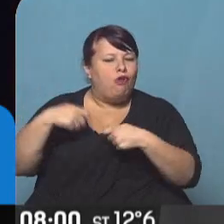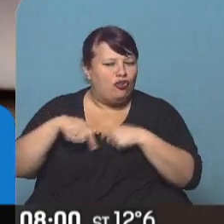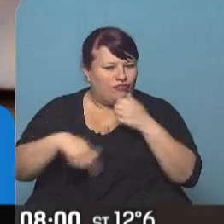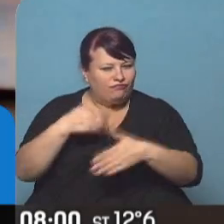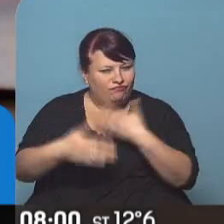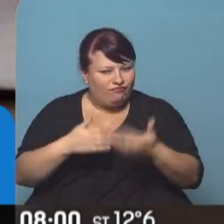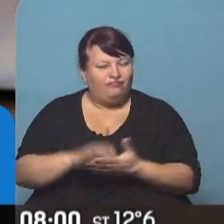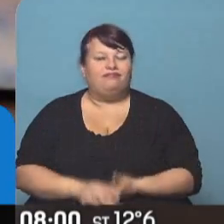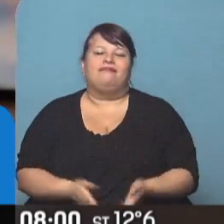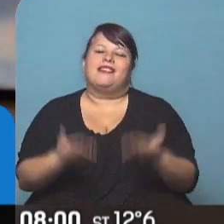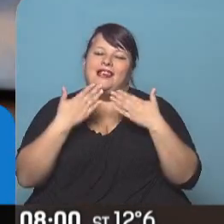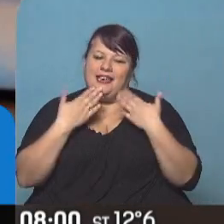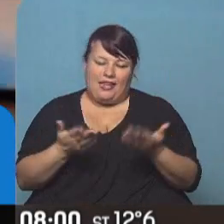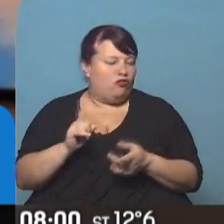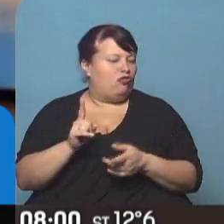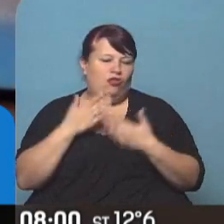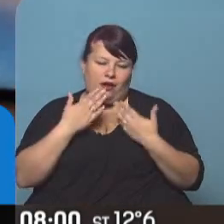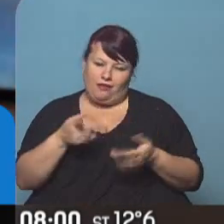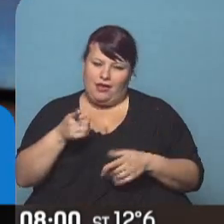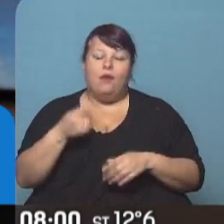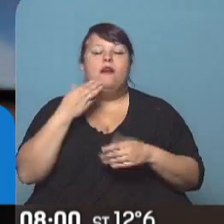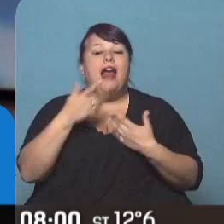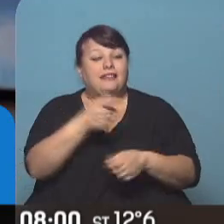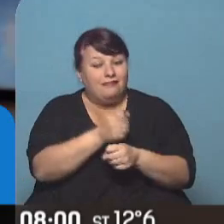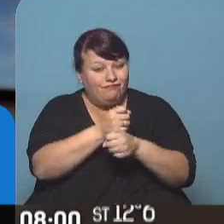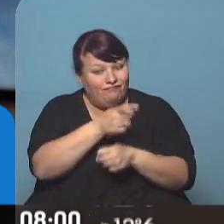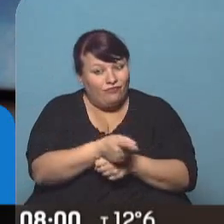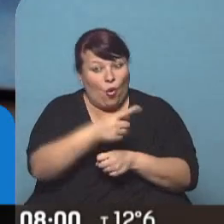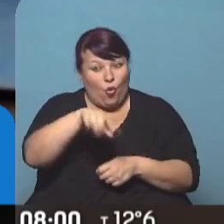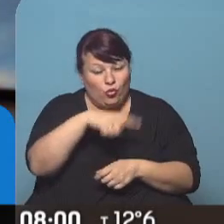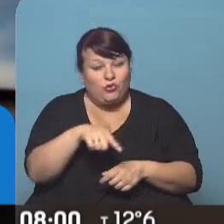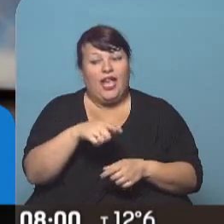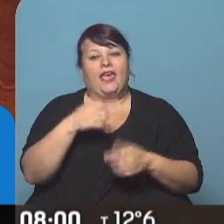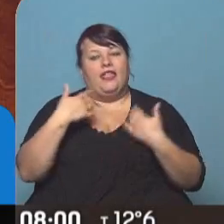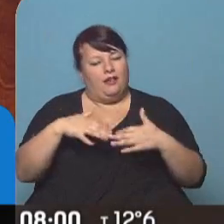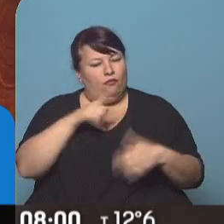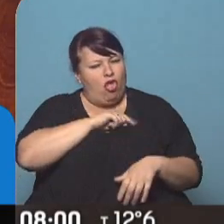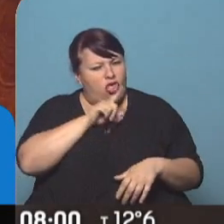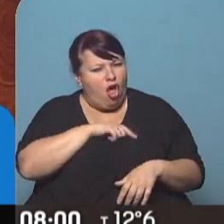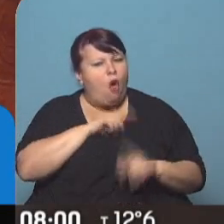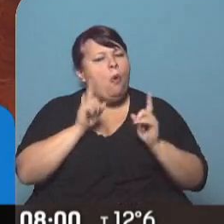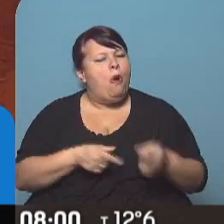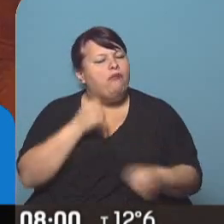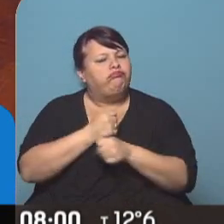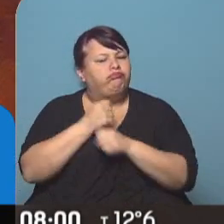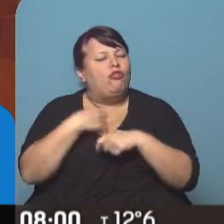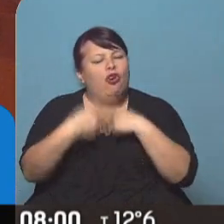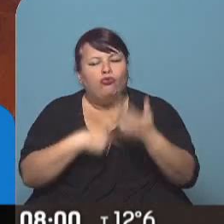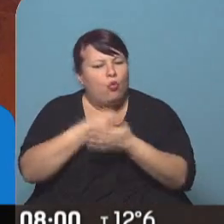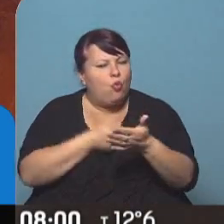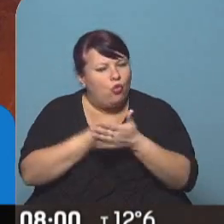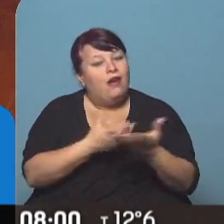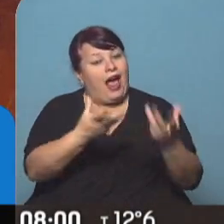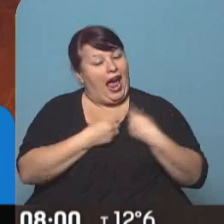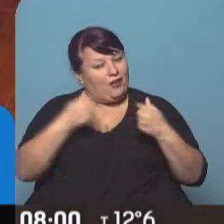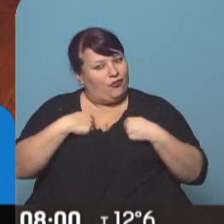esto gracias por compartir del trabajo de ustedes con el semejante dolor que han vivido siguen adelante y nos